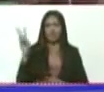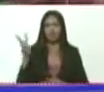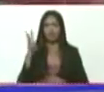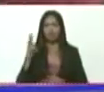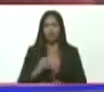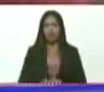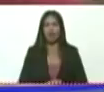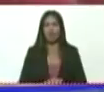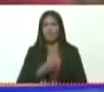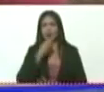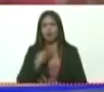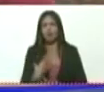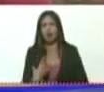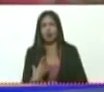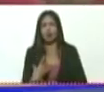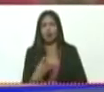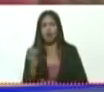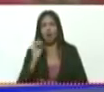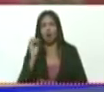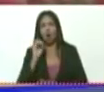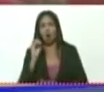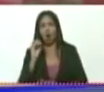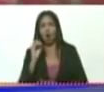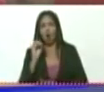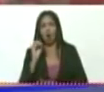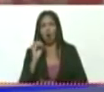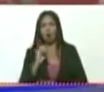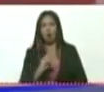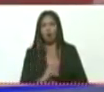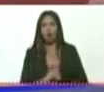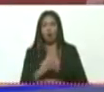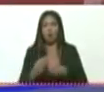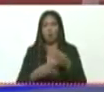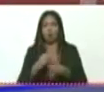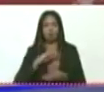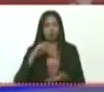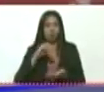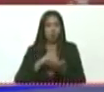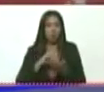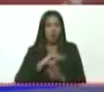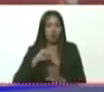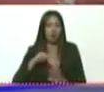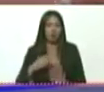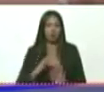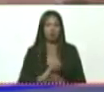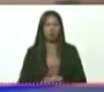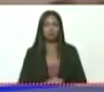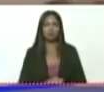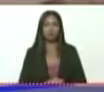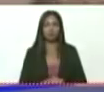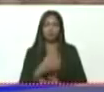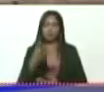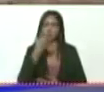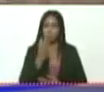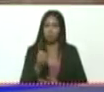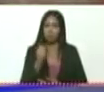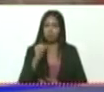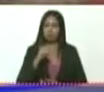por las buenas o como nos toque. ¿Me entienden, verdad?